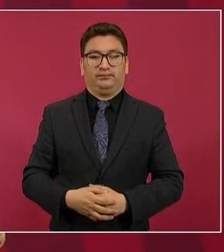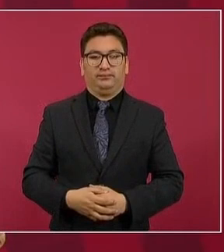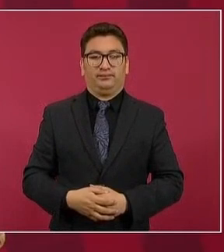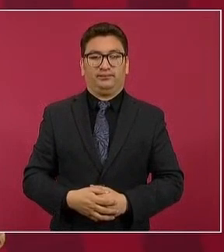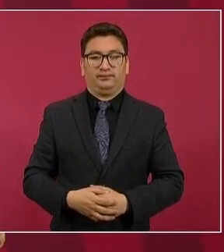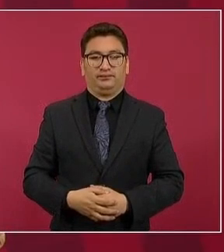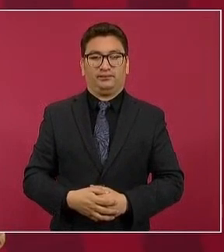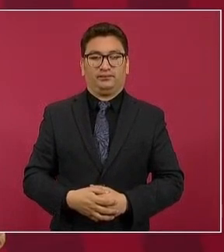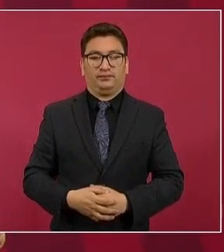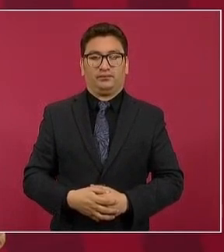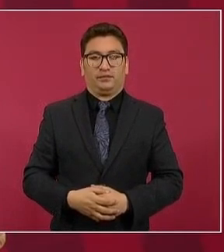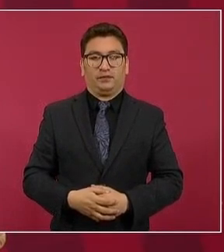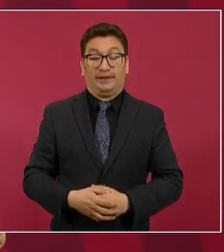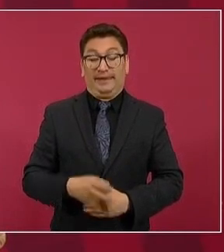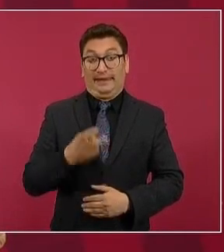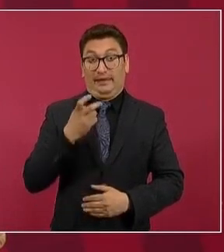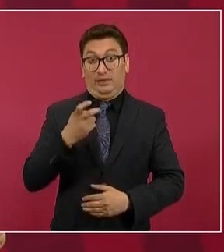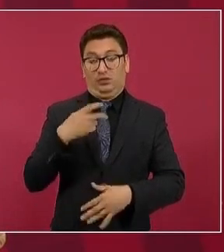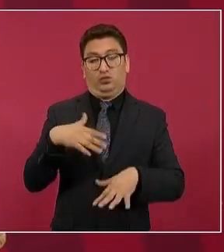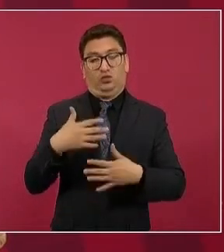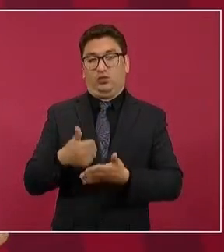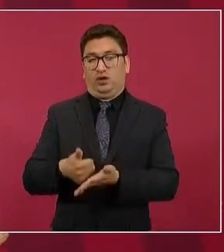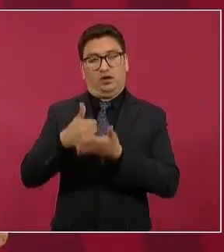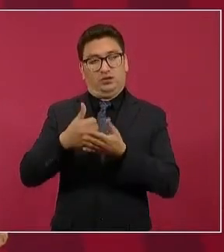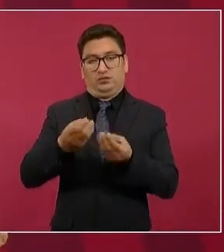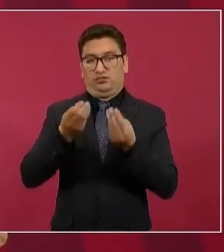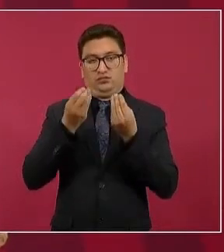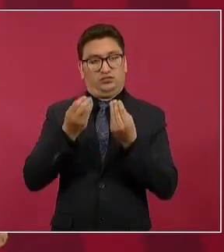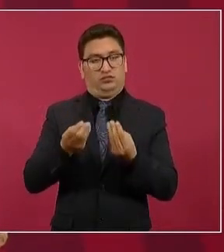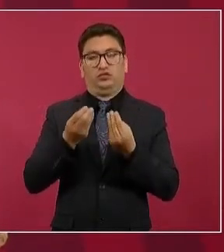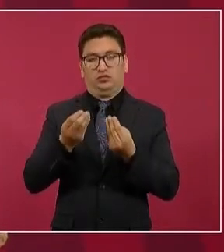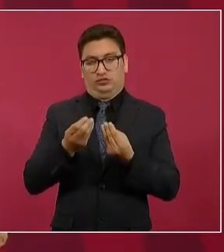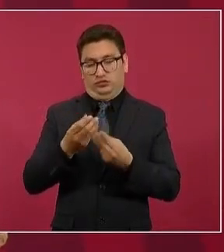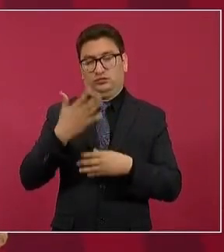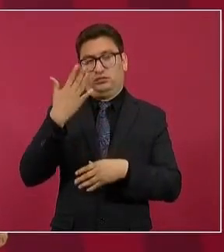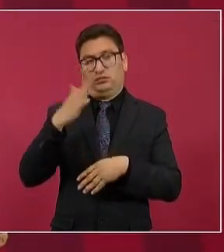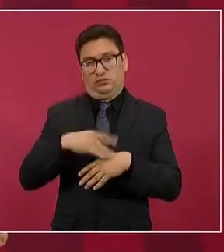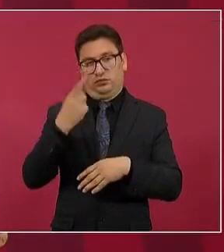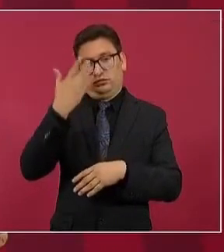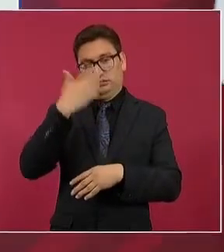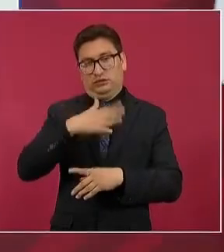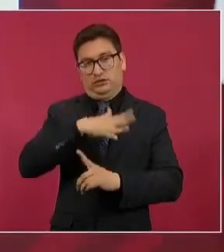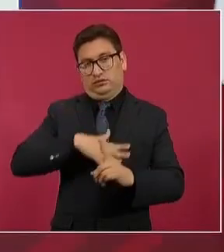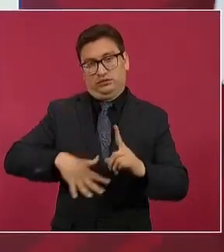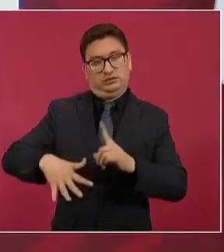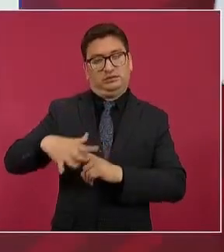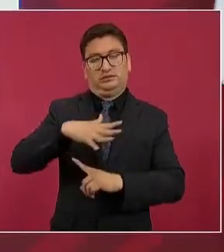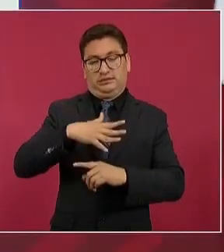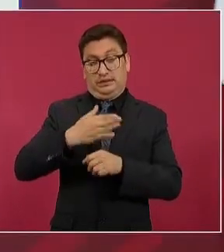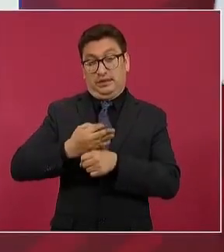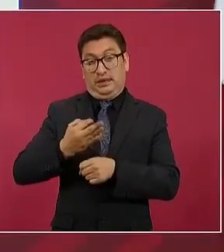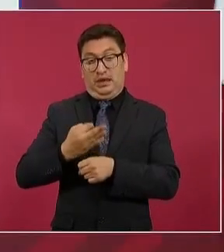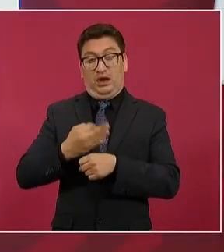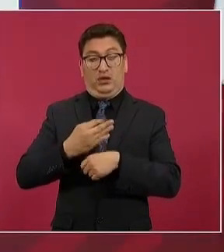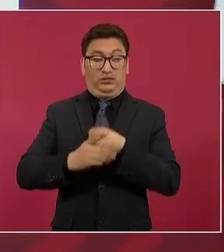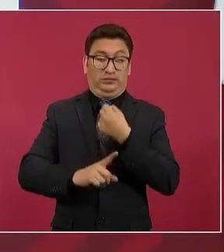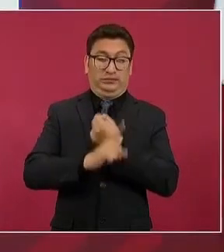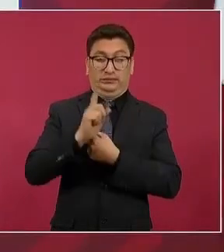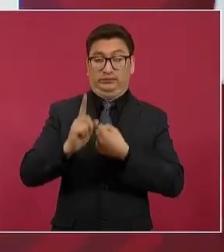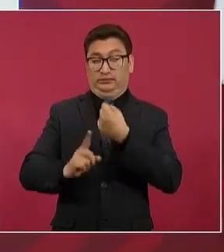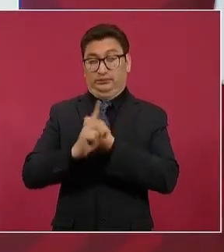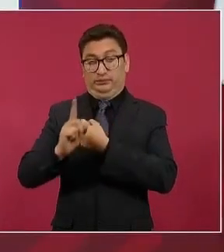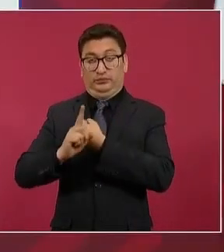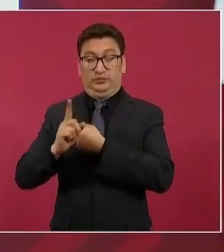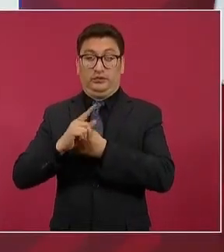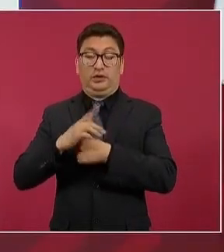Eso nos está ayudando mucho en esta situación de crisis